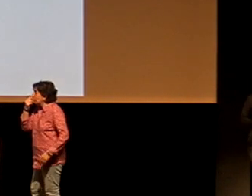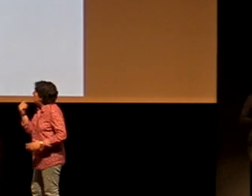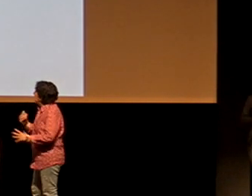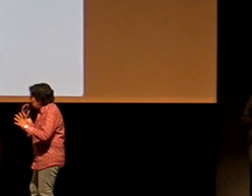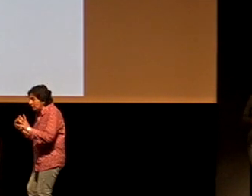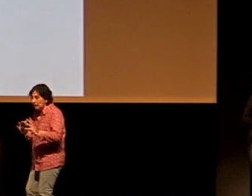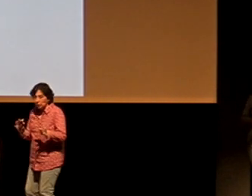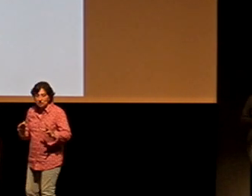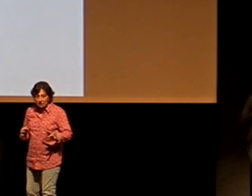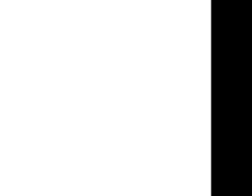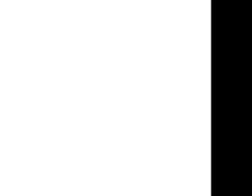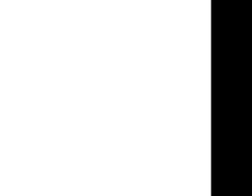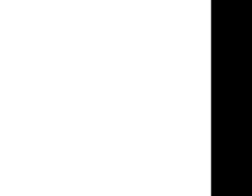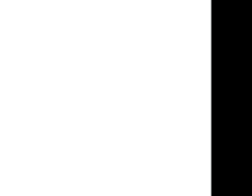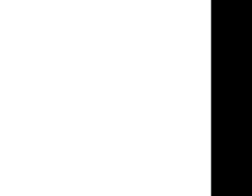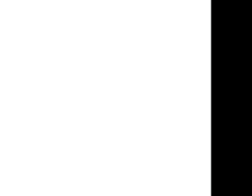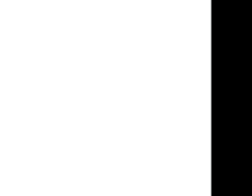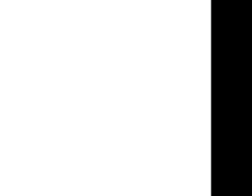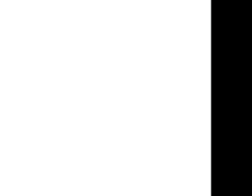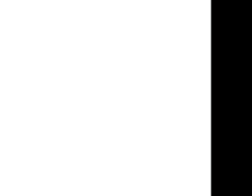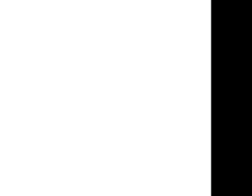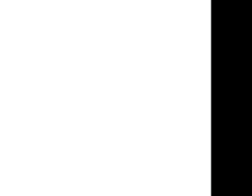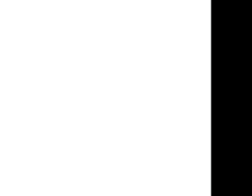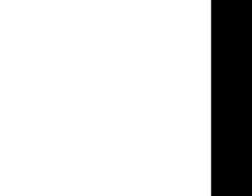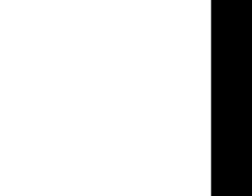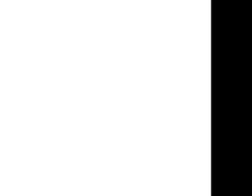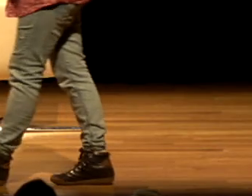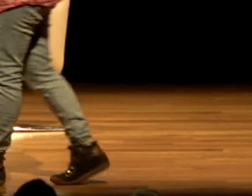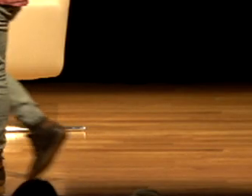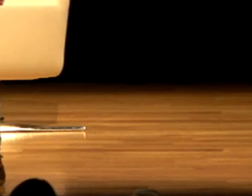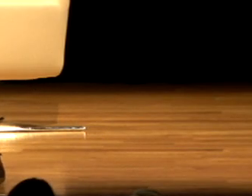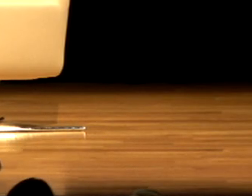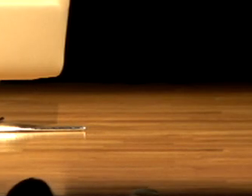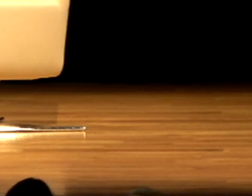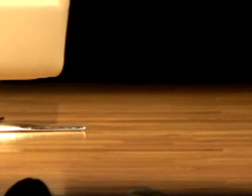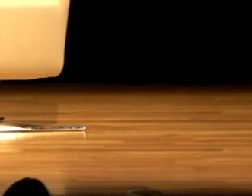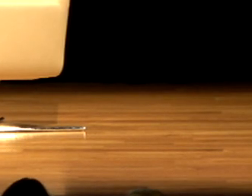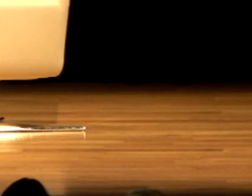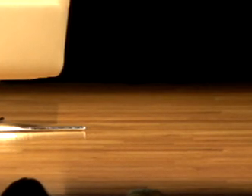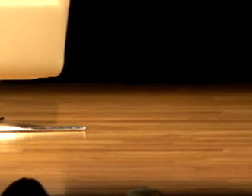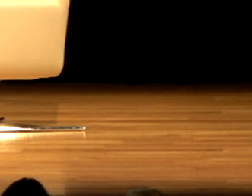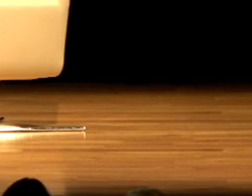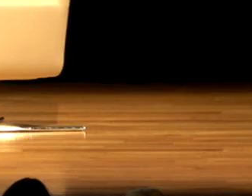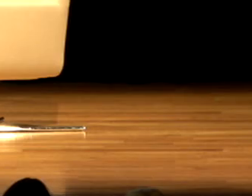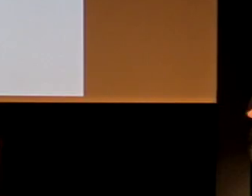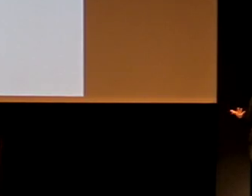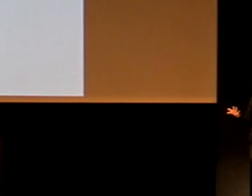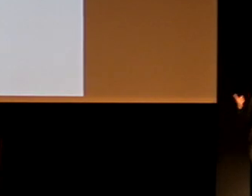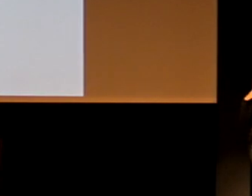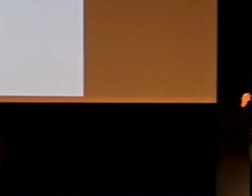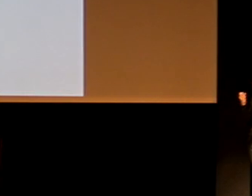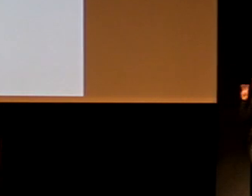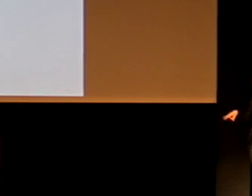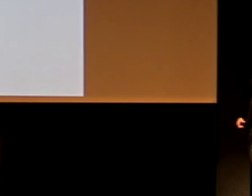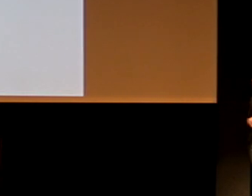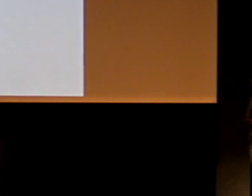venga vamos a ver algunos ejemplos muy rápidos lo prometo para saber exactamente tiempo que me queda que me lo dice